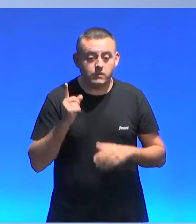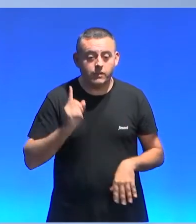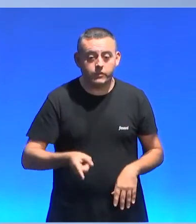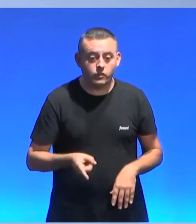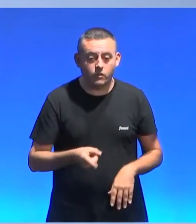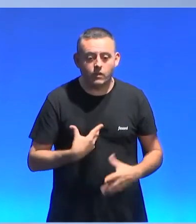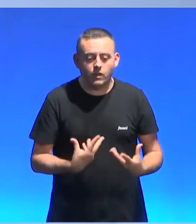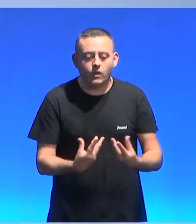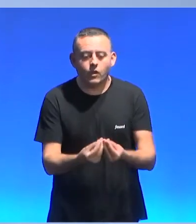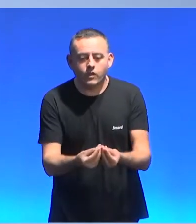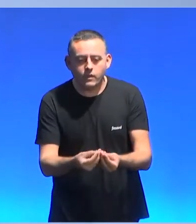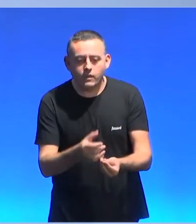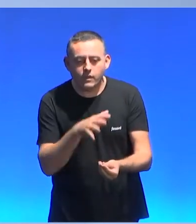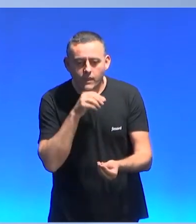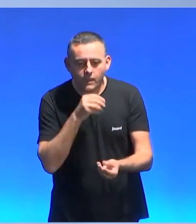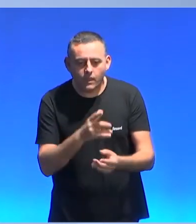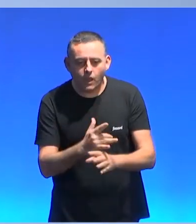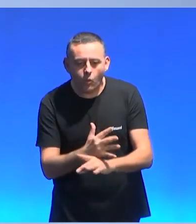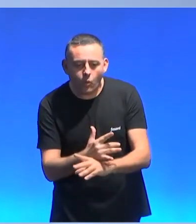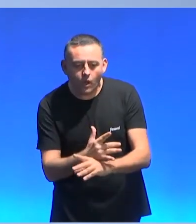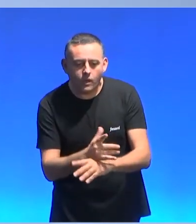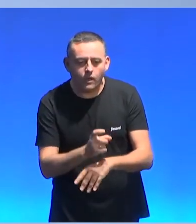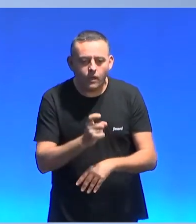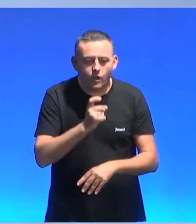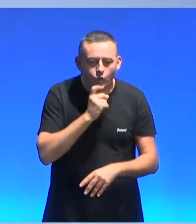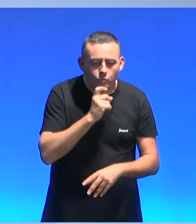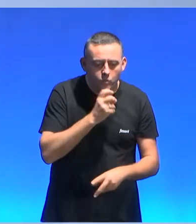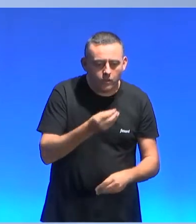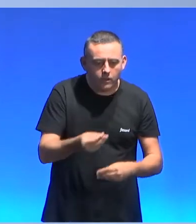cómo y dónde jugar.